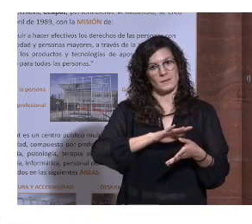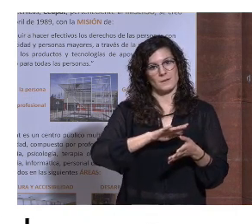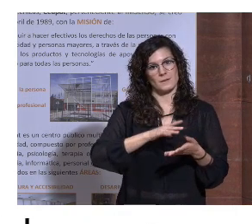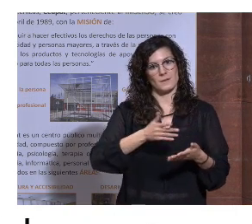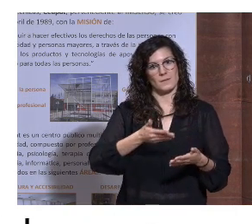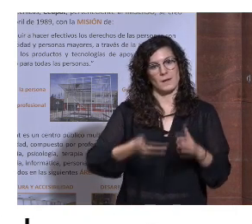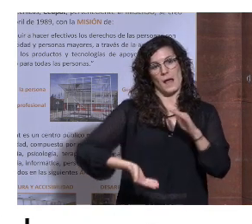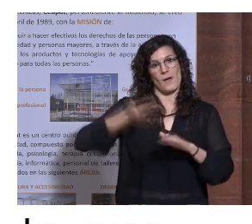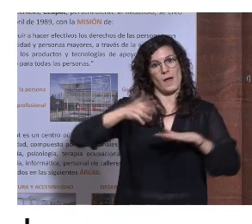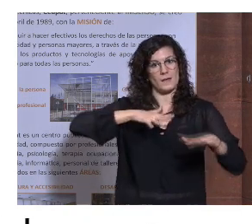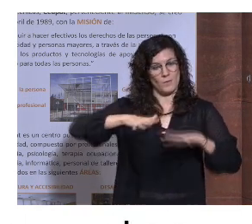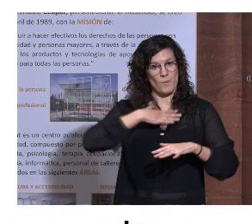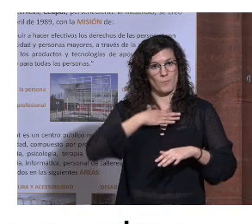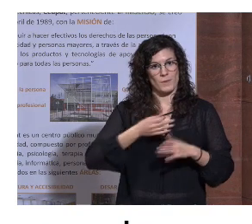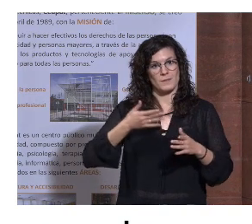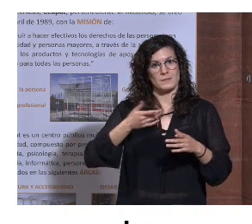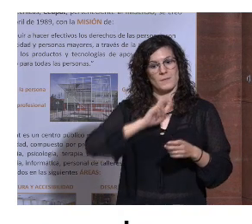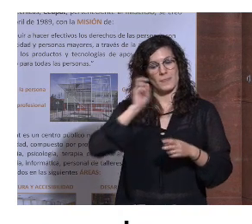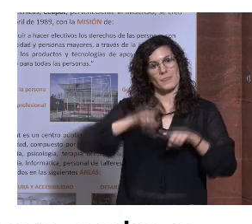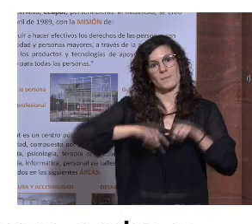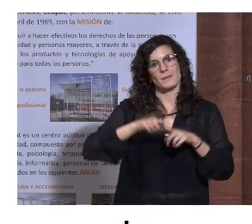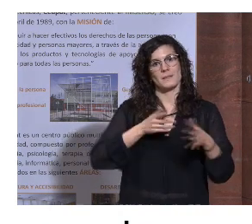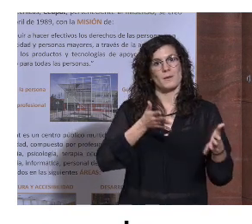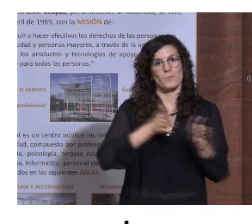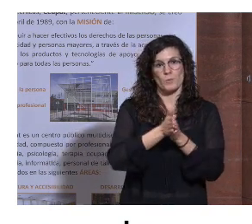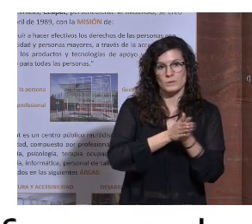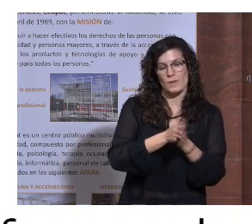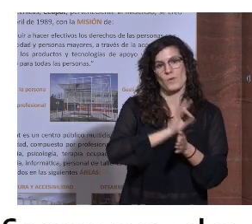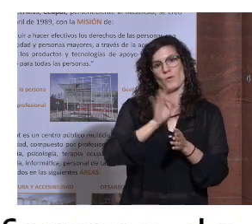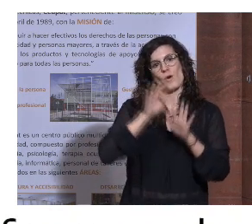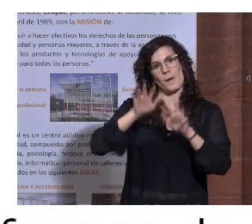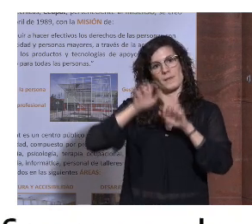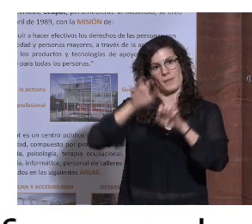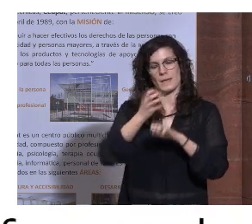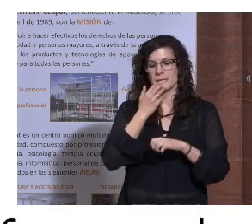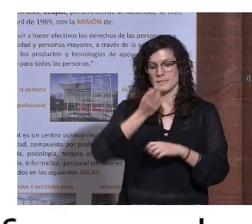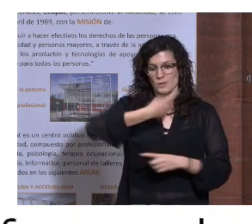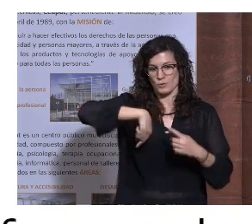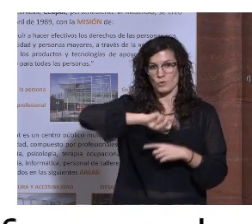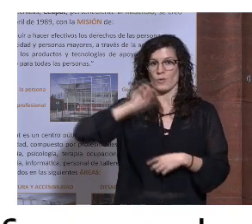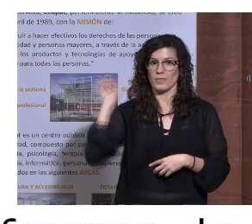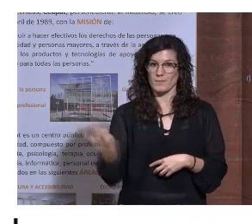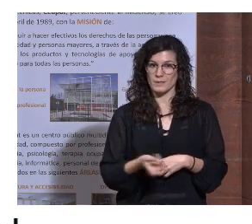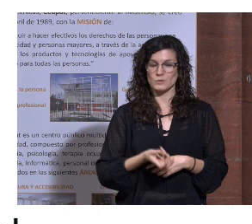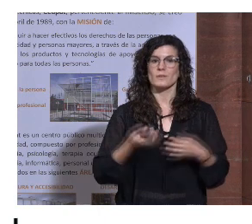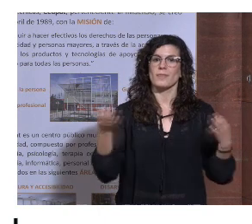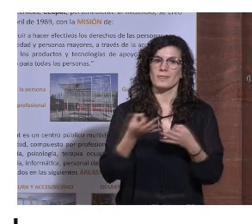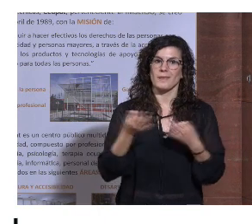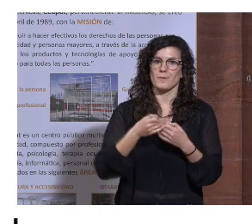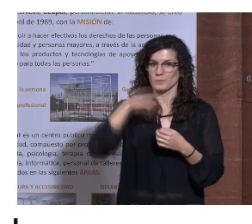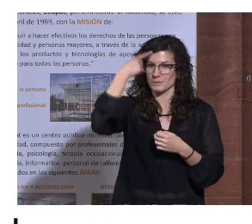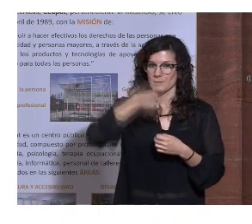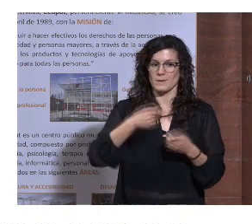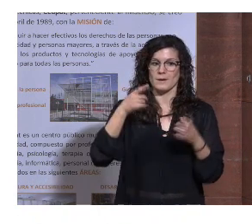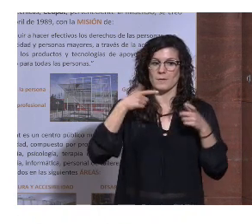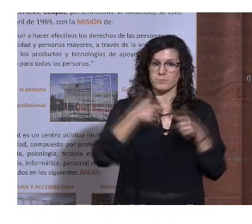múltiples formas de motivación o de implicación en el aprendizaje. Si somos diversos, tenemos que ser conscientes que en el aprendizaje tiene que